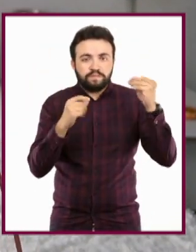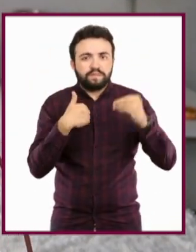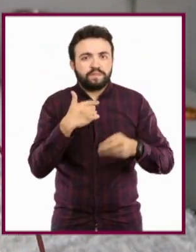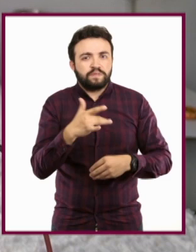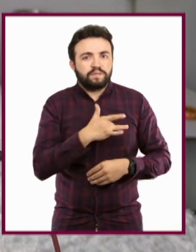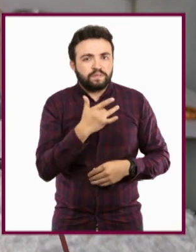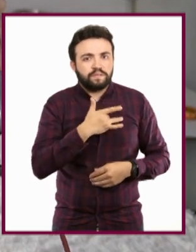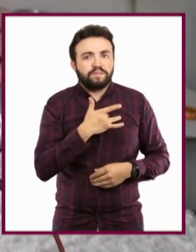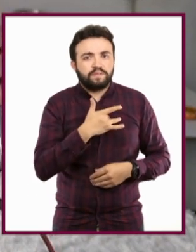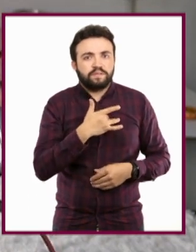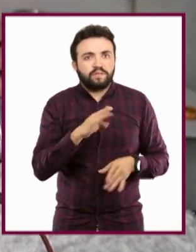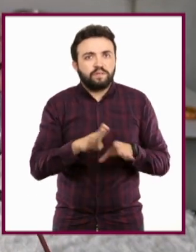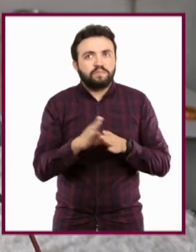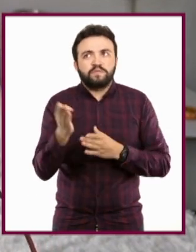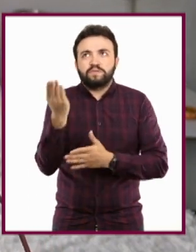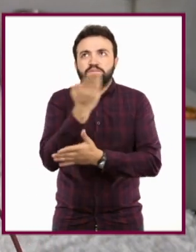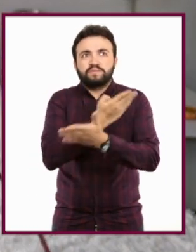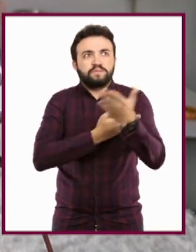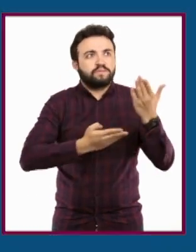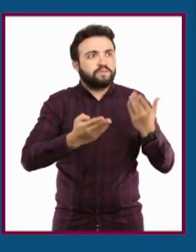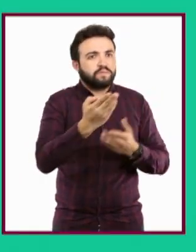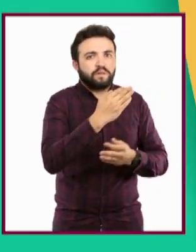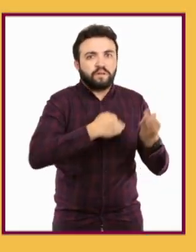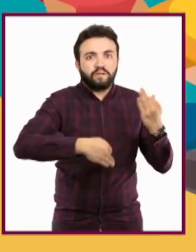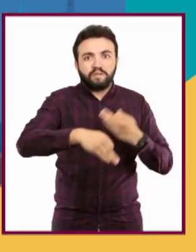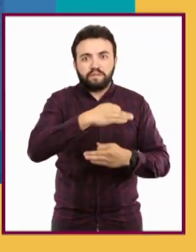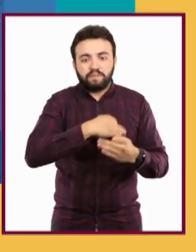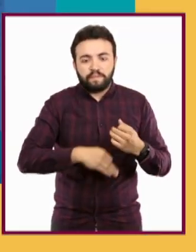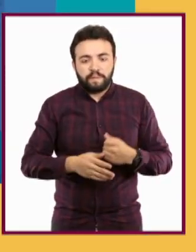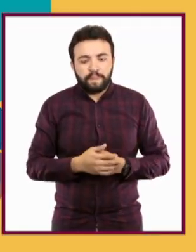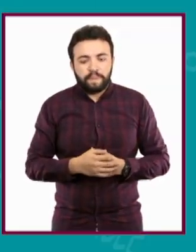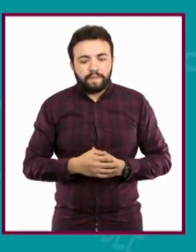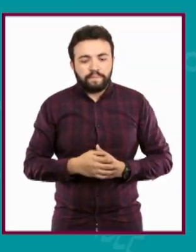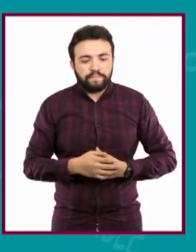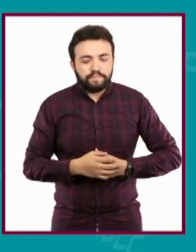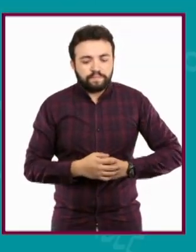todo y que todo es parte de mí.